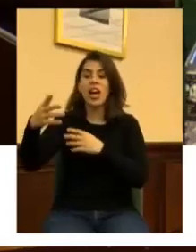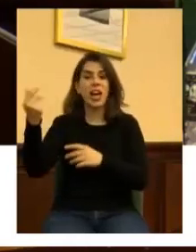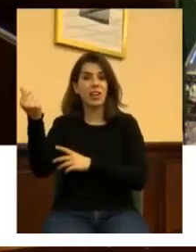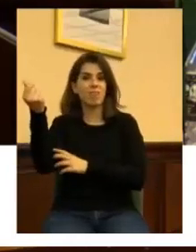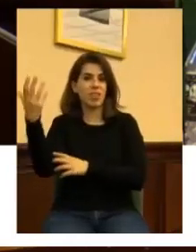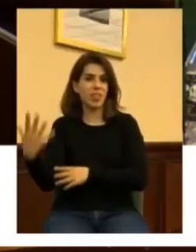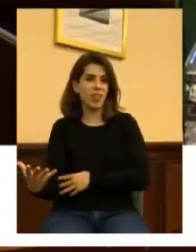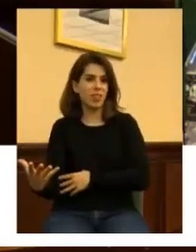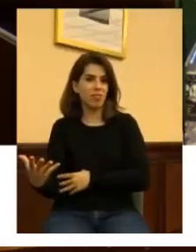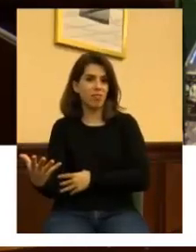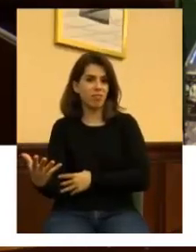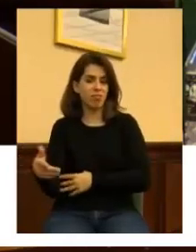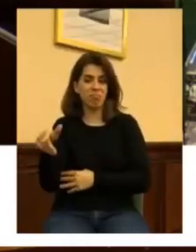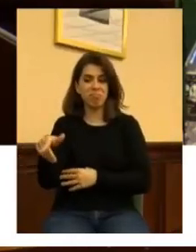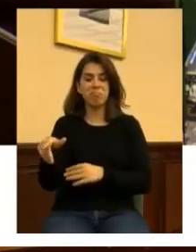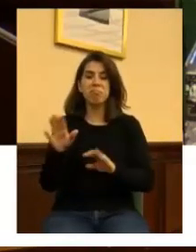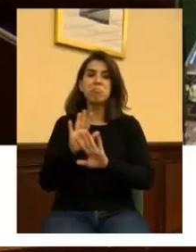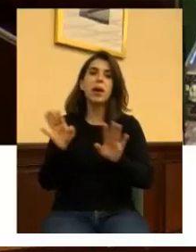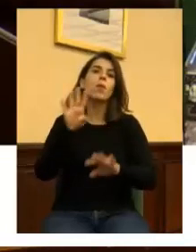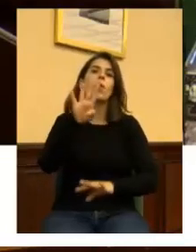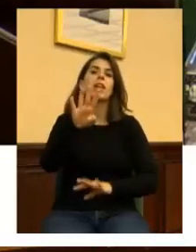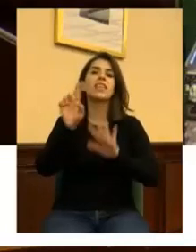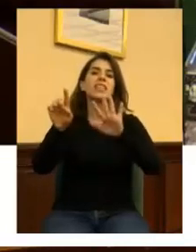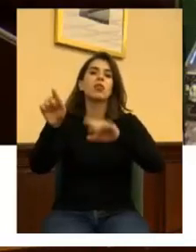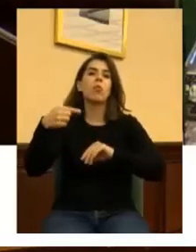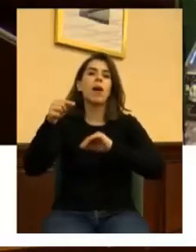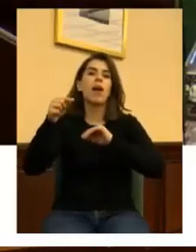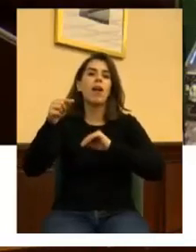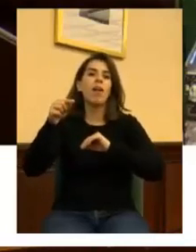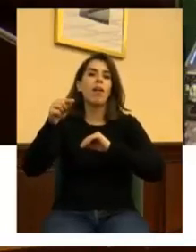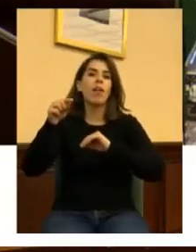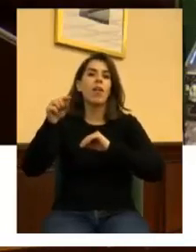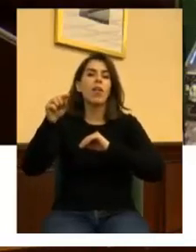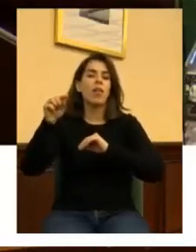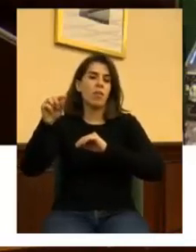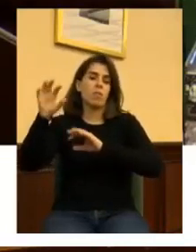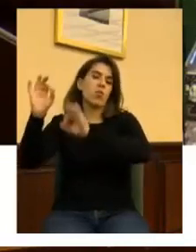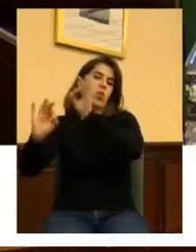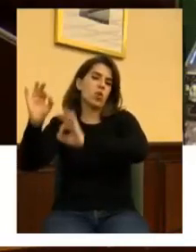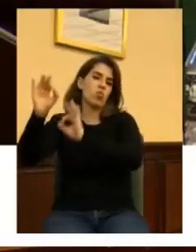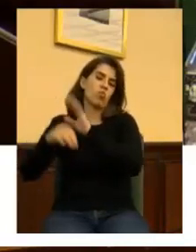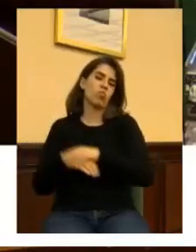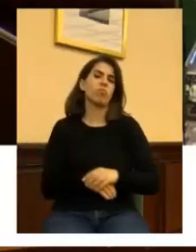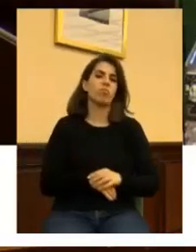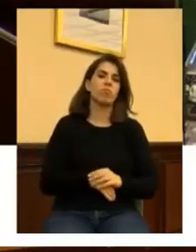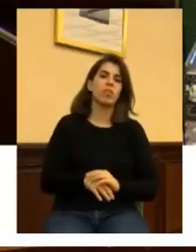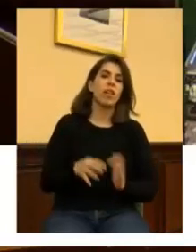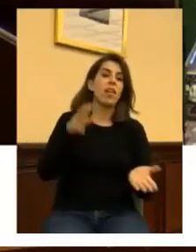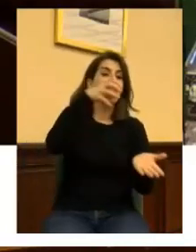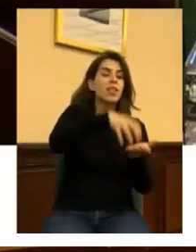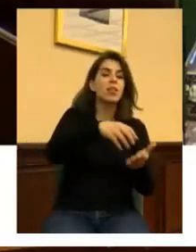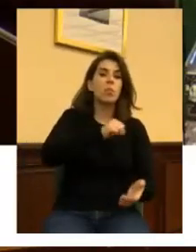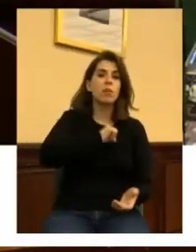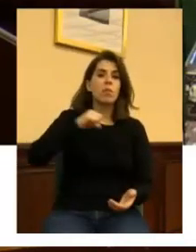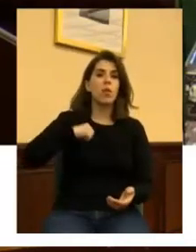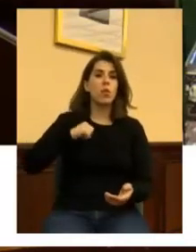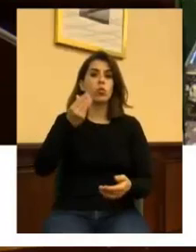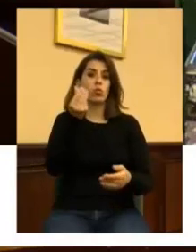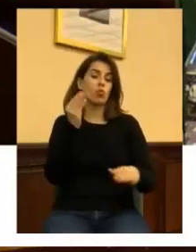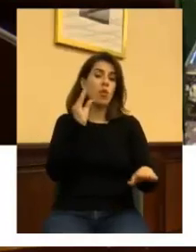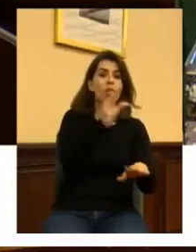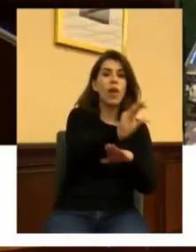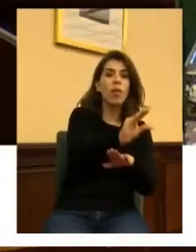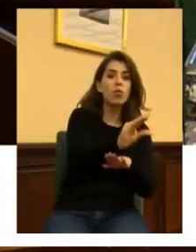ricas tan solo representan el 46%. Es decir, los centros privados subvencionados eligen a